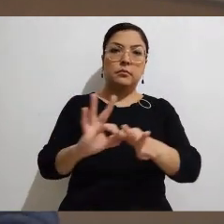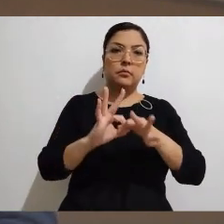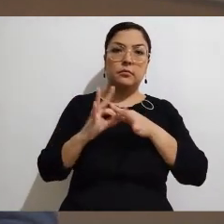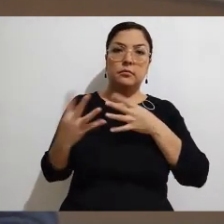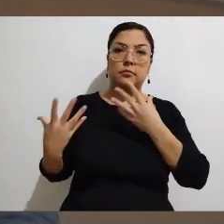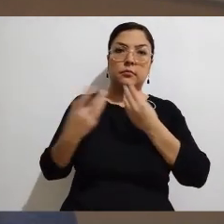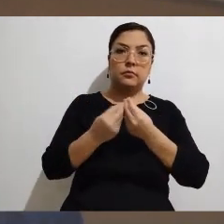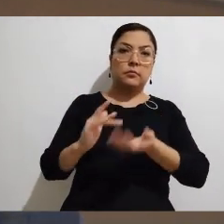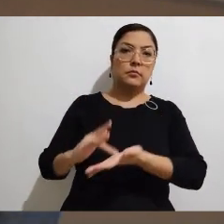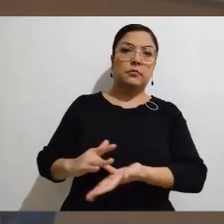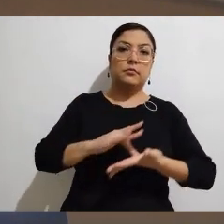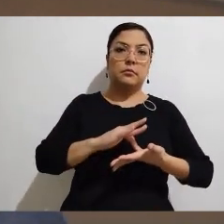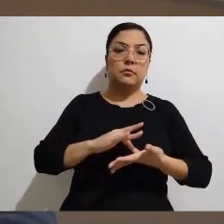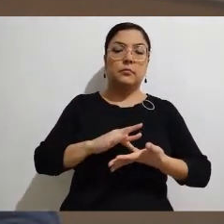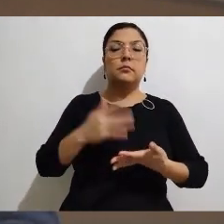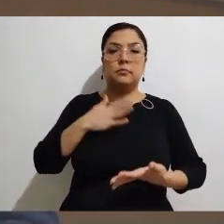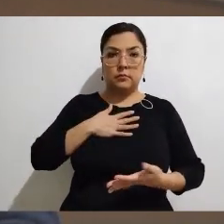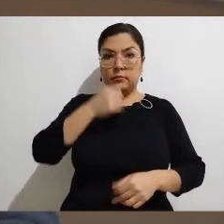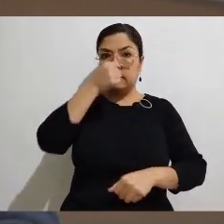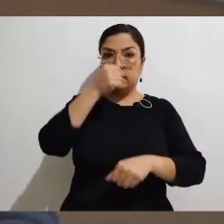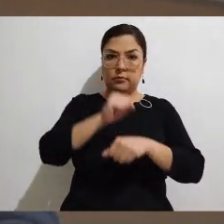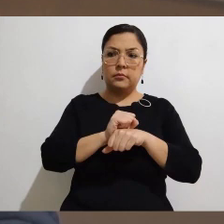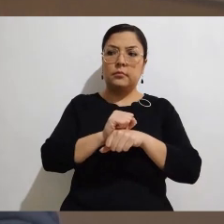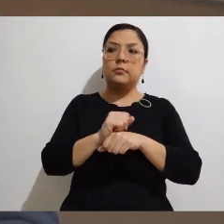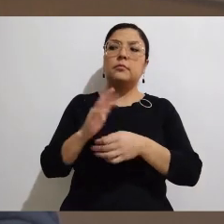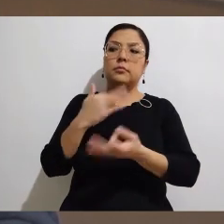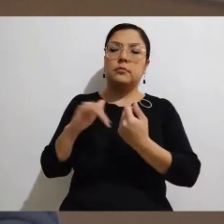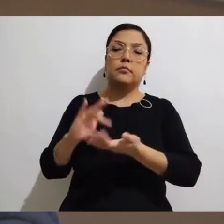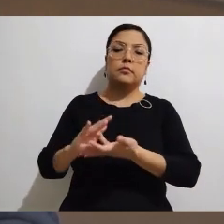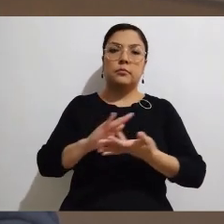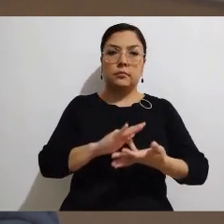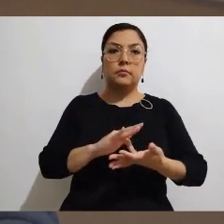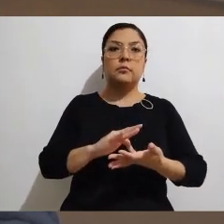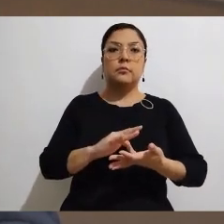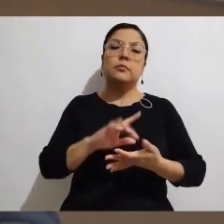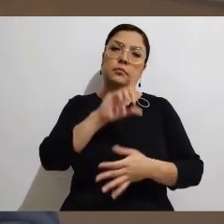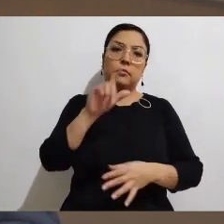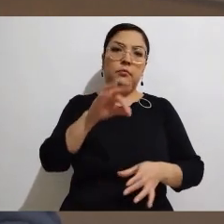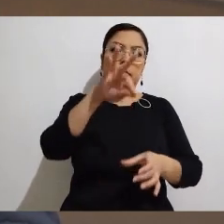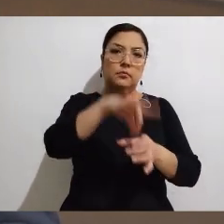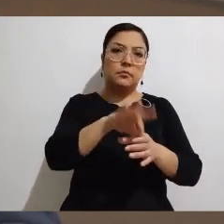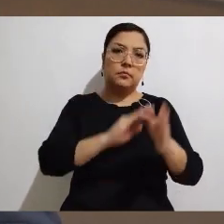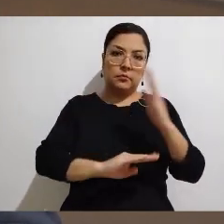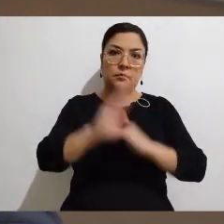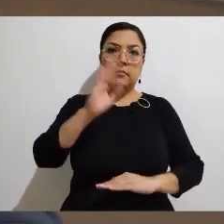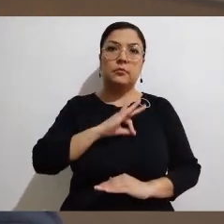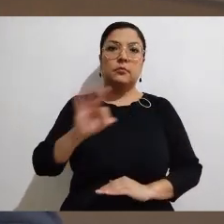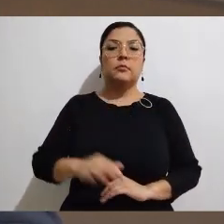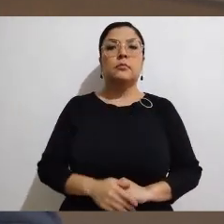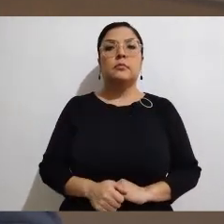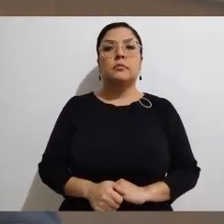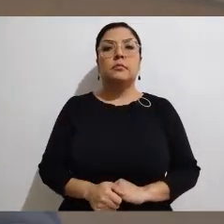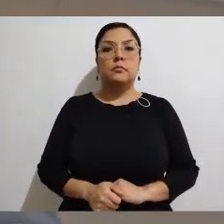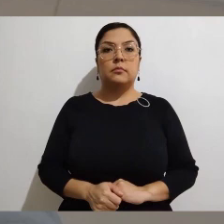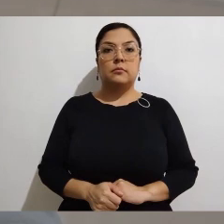Secretaría Ejecutiva para llevar a buen puerto las diversas tareas del proceso electoral. Muy bien, me